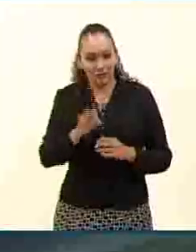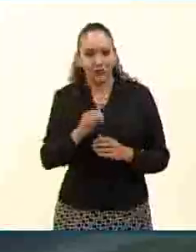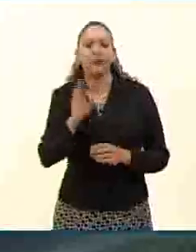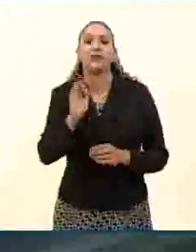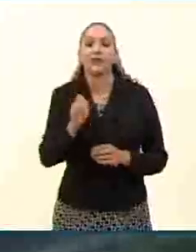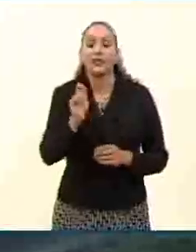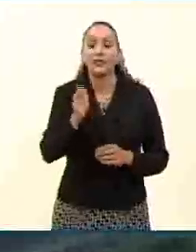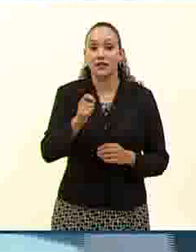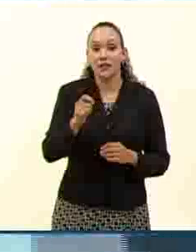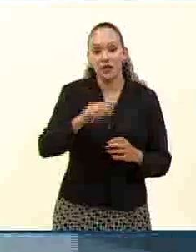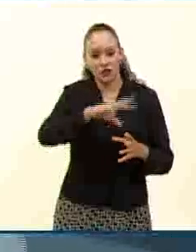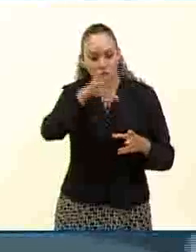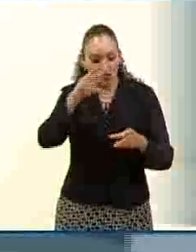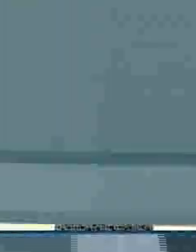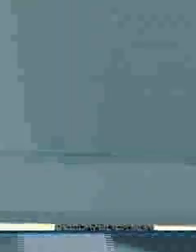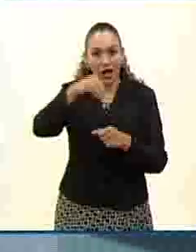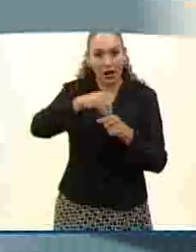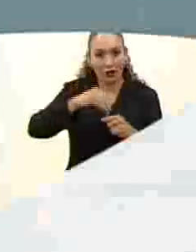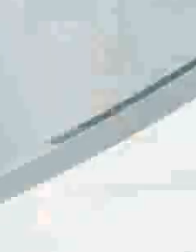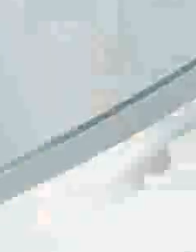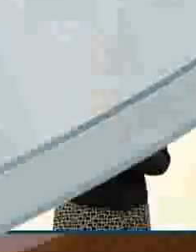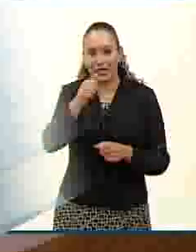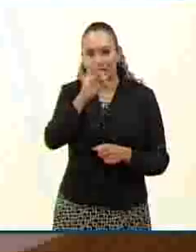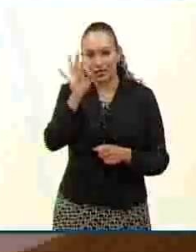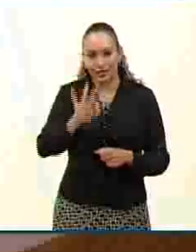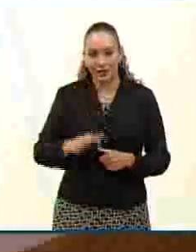del total ahorrado.